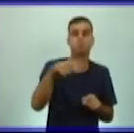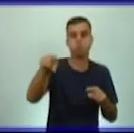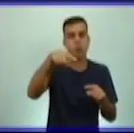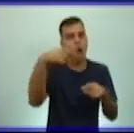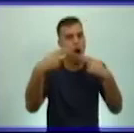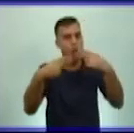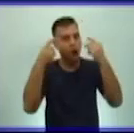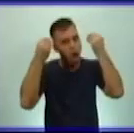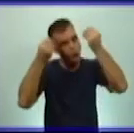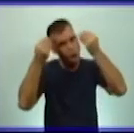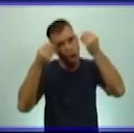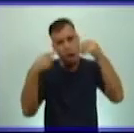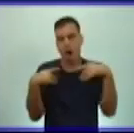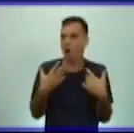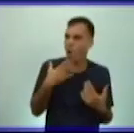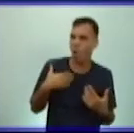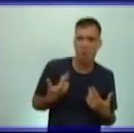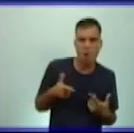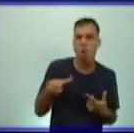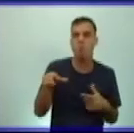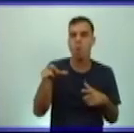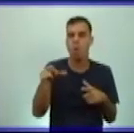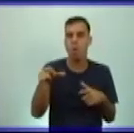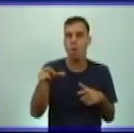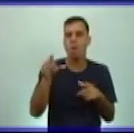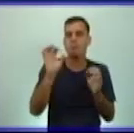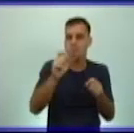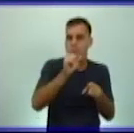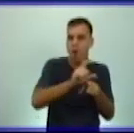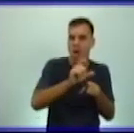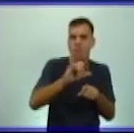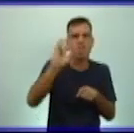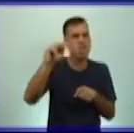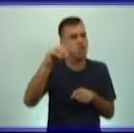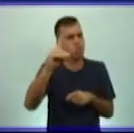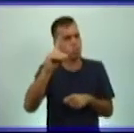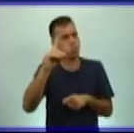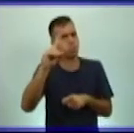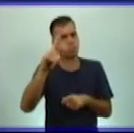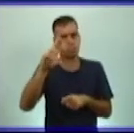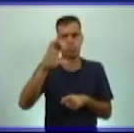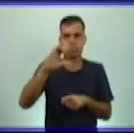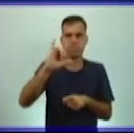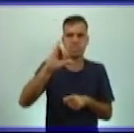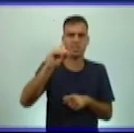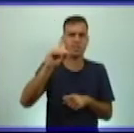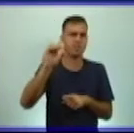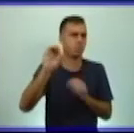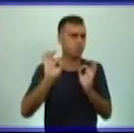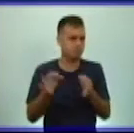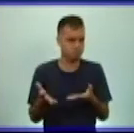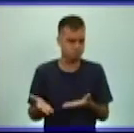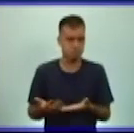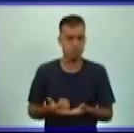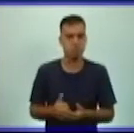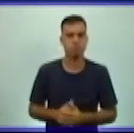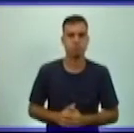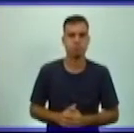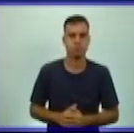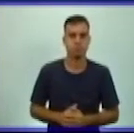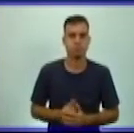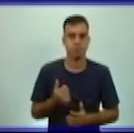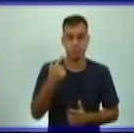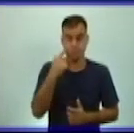va a originar ese campo inducido. En este caso, el cierre del